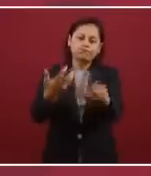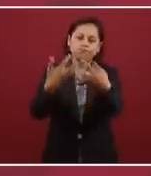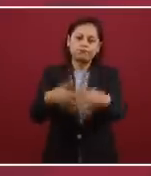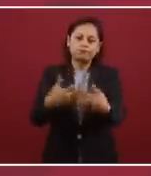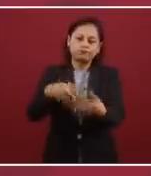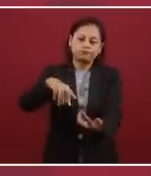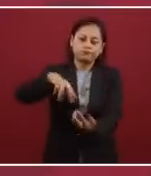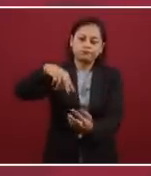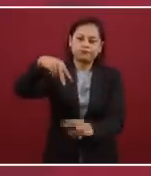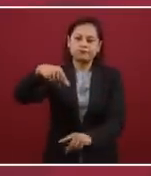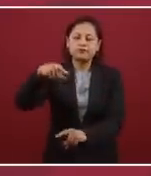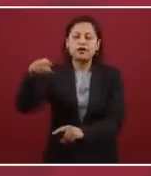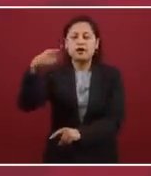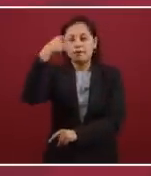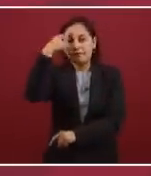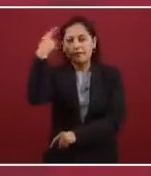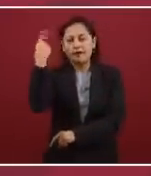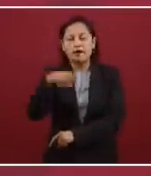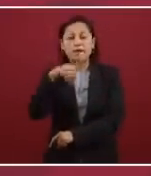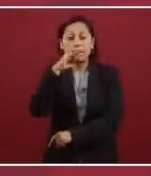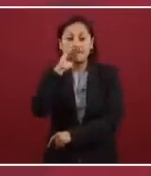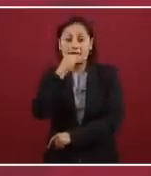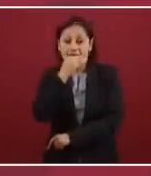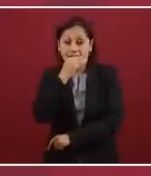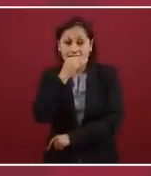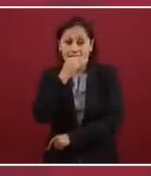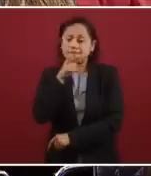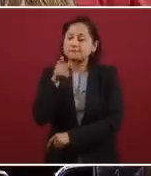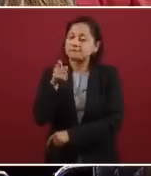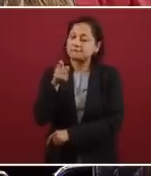Eso lo tenemos que cuidar